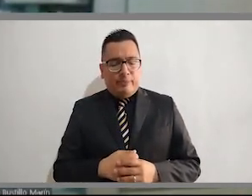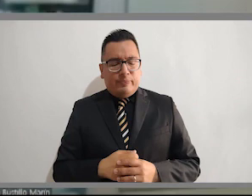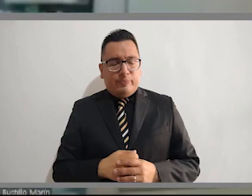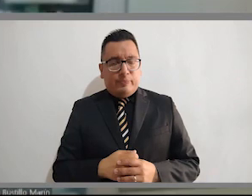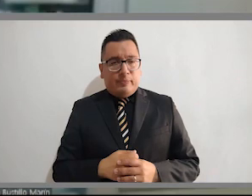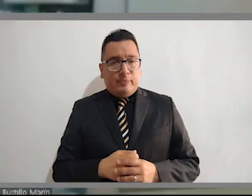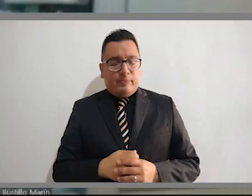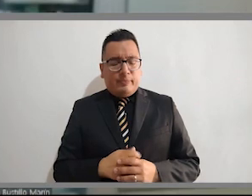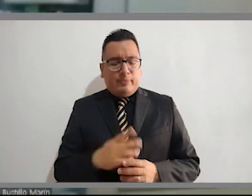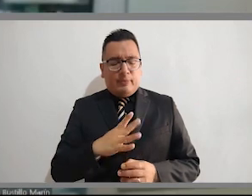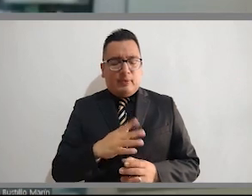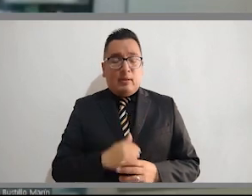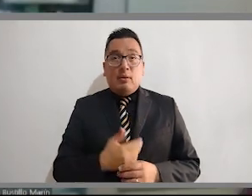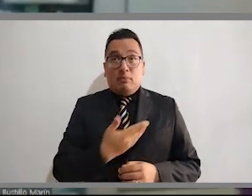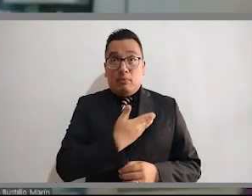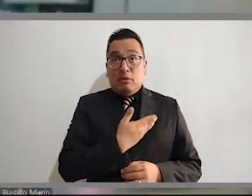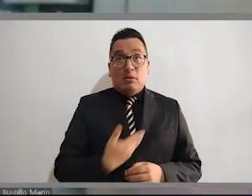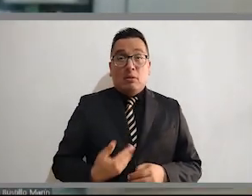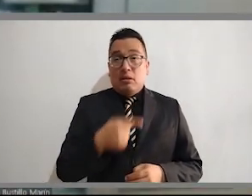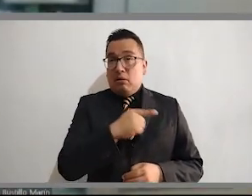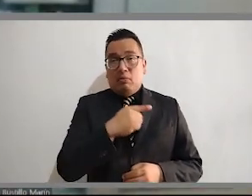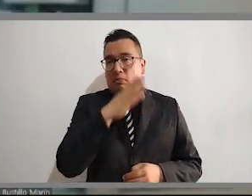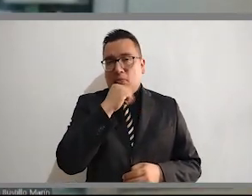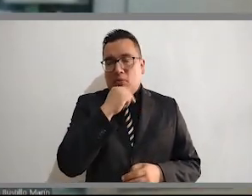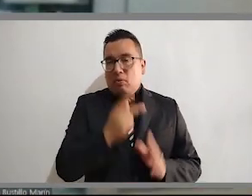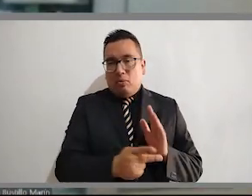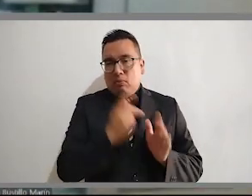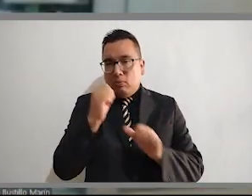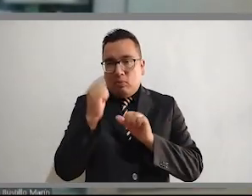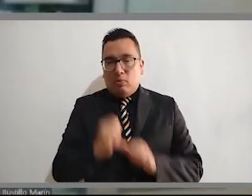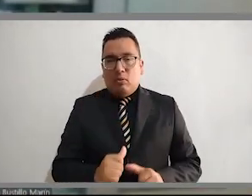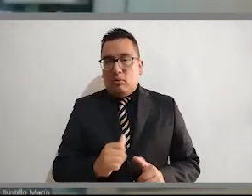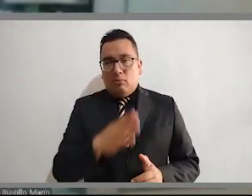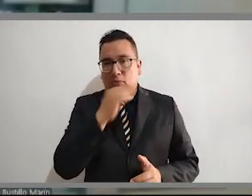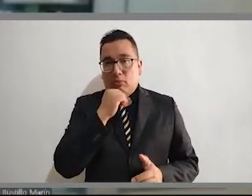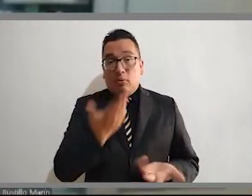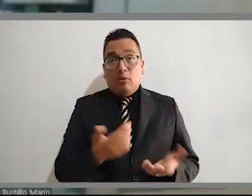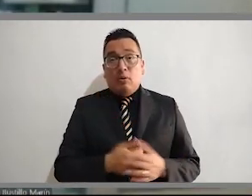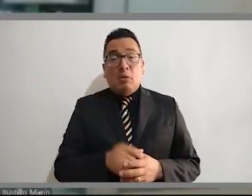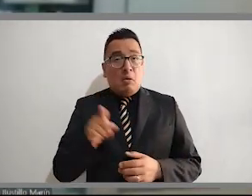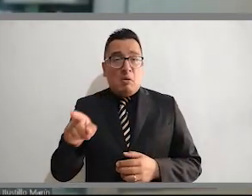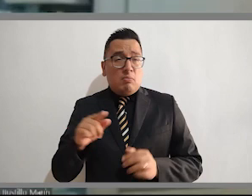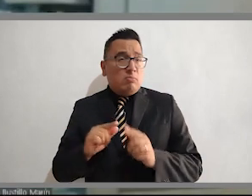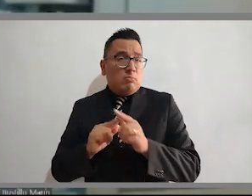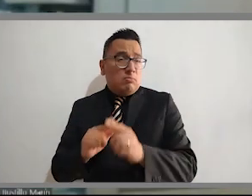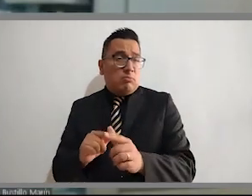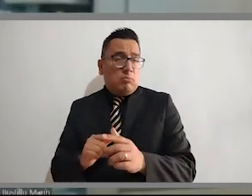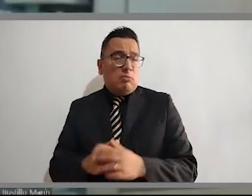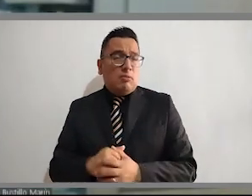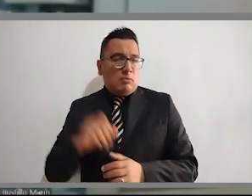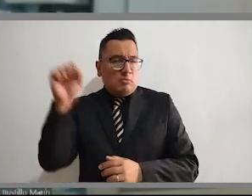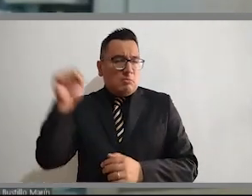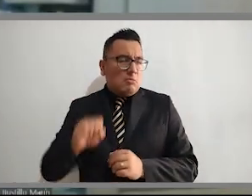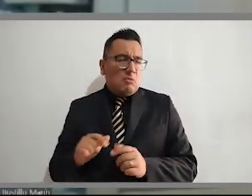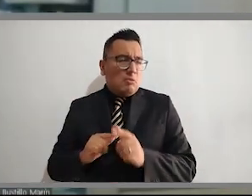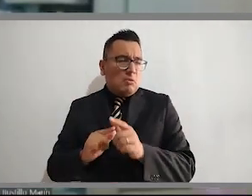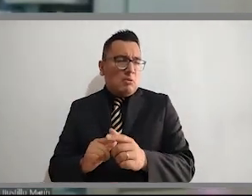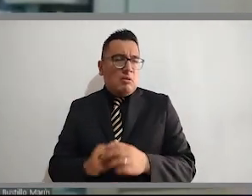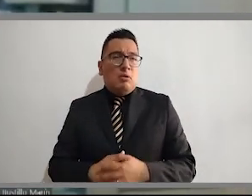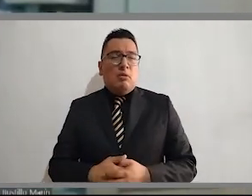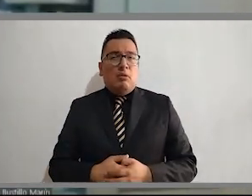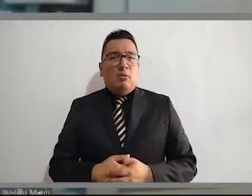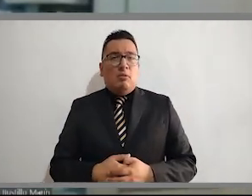cuando surgió este caso, pues el presidente municipal no se pudo reelegir, ¿no? Y bueno, ella siguió siendo síndica municipal,